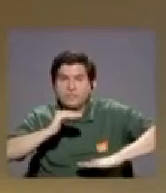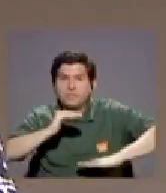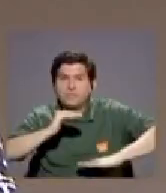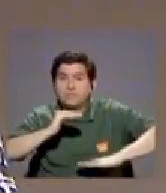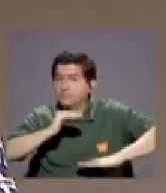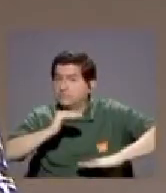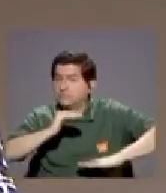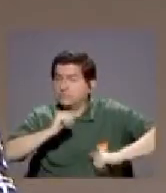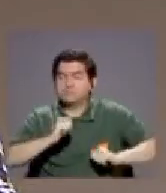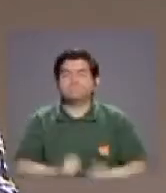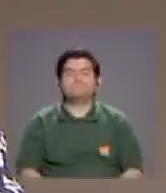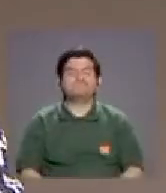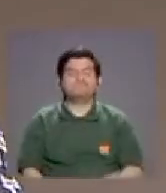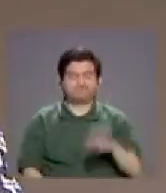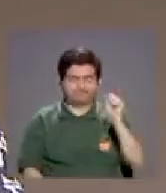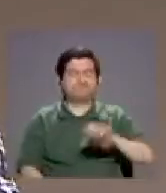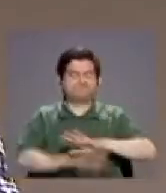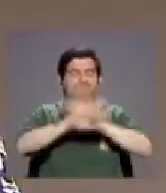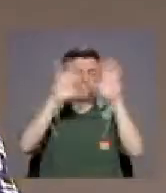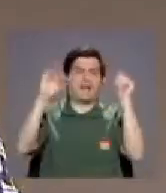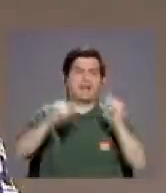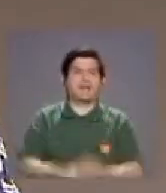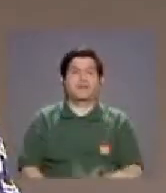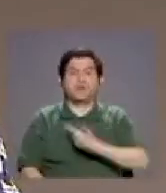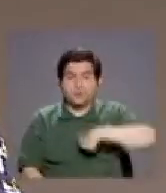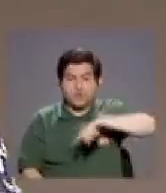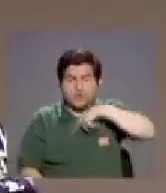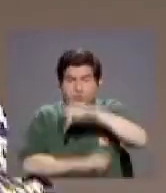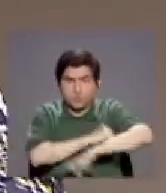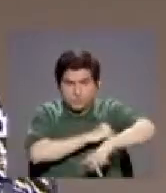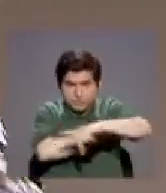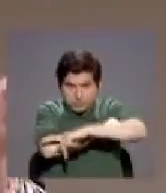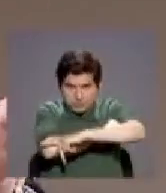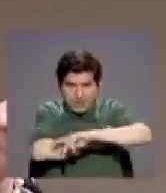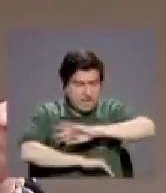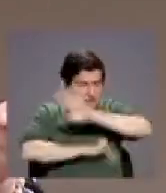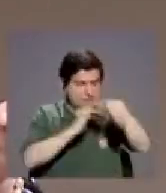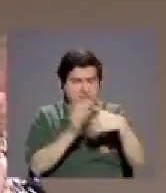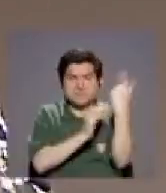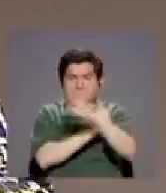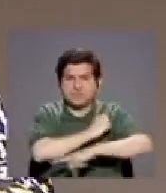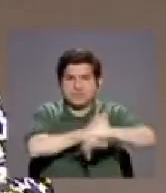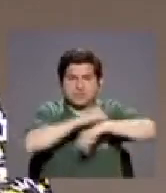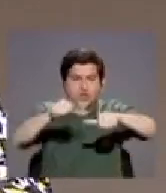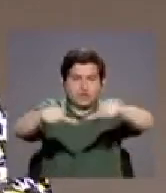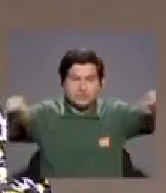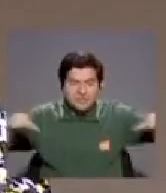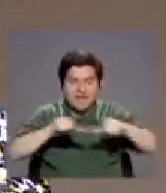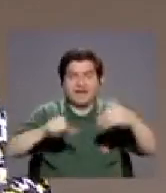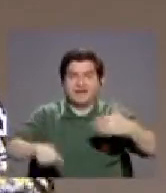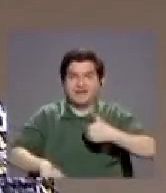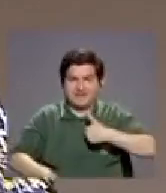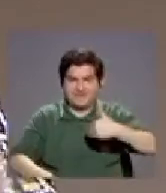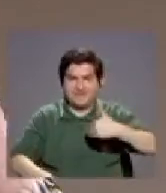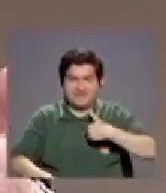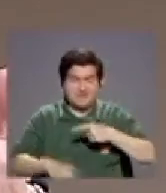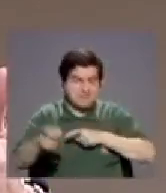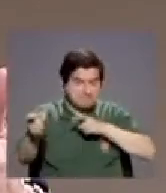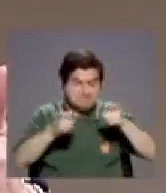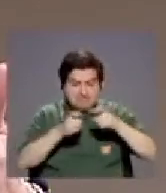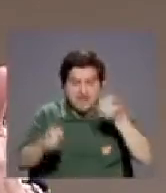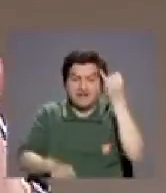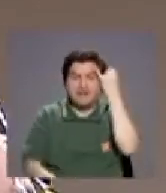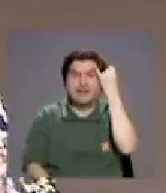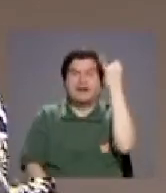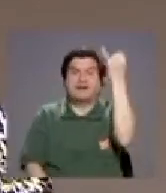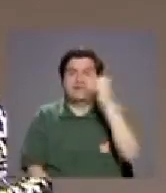Claro. Y precisamente por eso es que nosotros como país y todos los países del área tienen que manejar estos